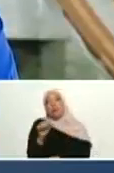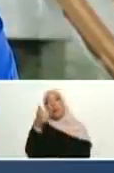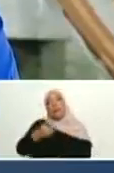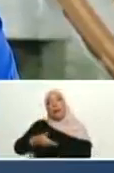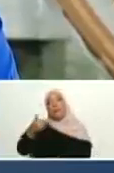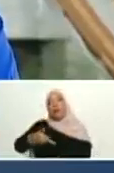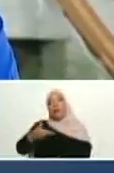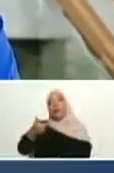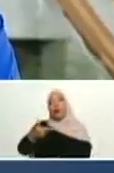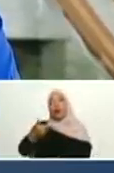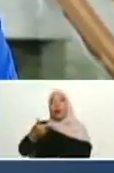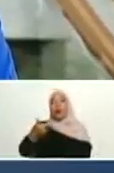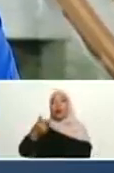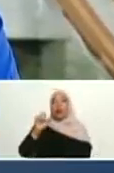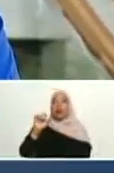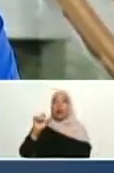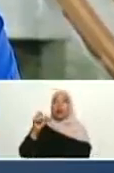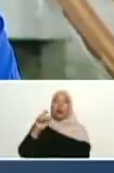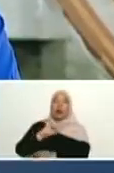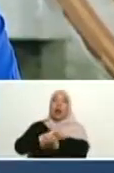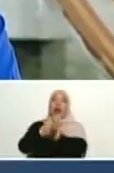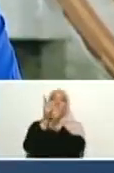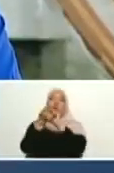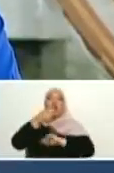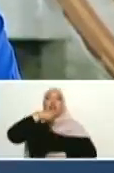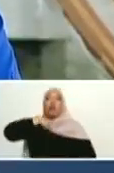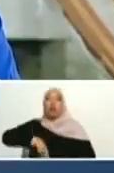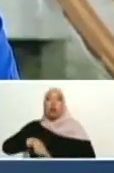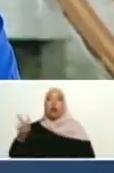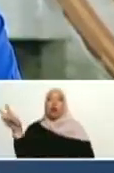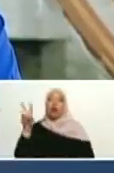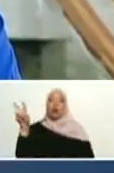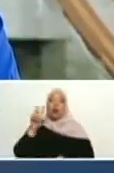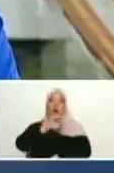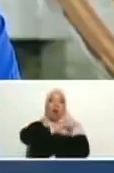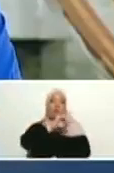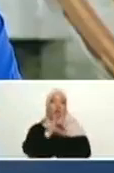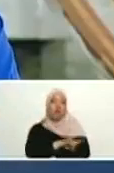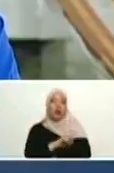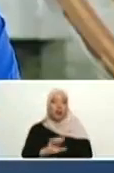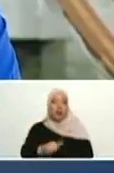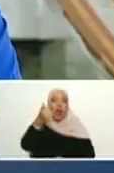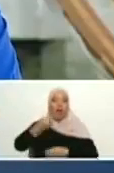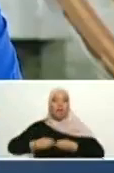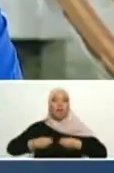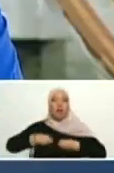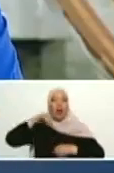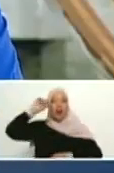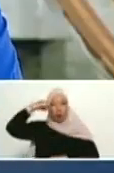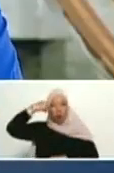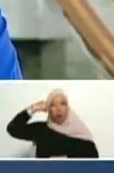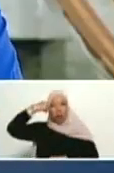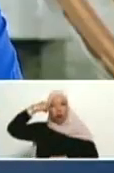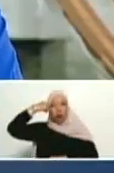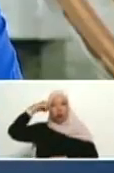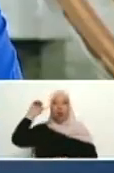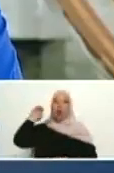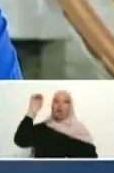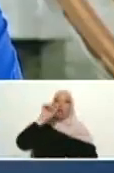comandante Chávez sembró fue convertir la historia en fuerza viva para el futuro. No en una